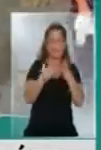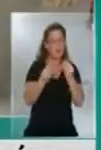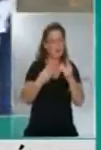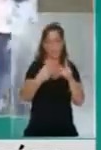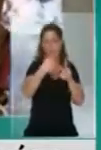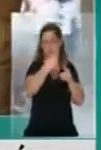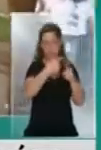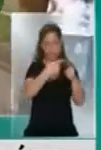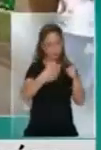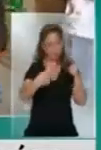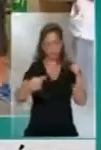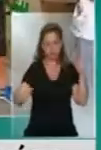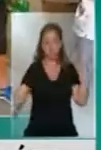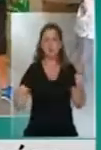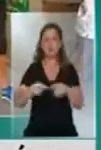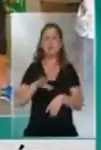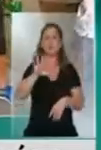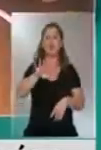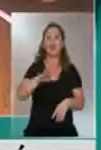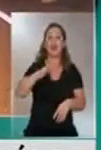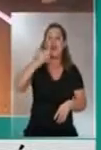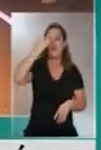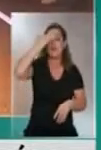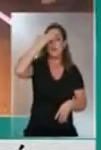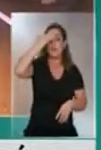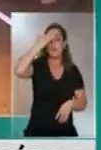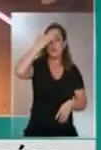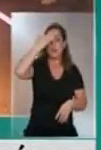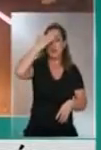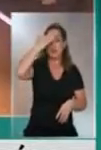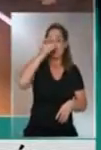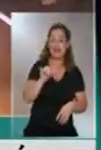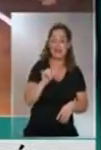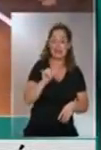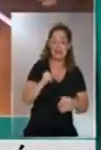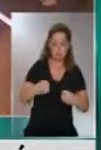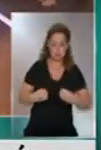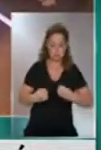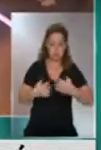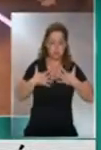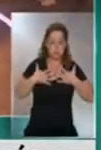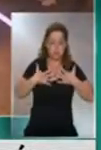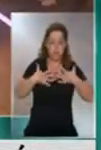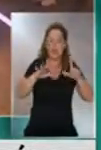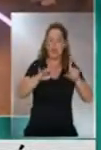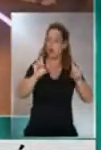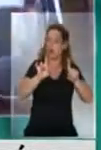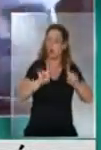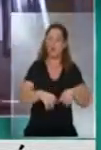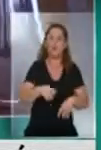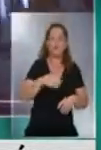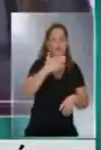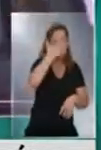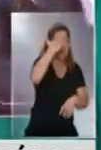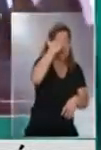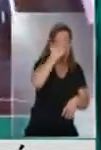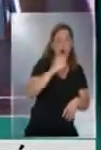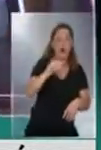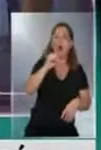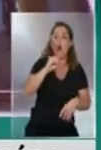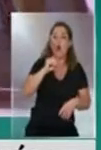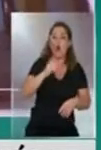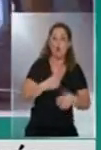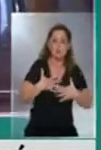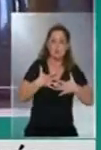con una O. No se dice fiebre y síntomas respiratorios, se dice fiebre o síntomas respiratorios. ¿Me sigues lo que te